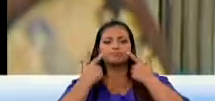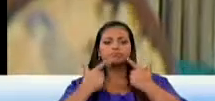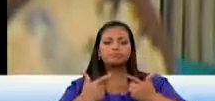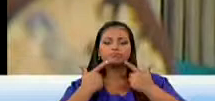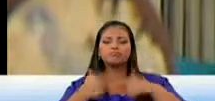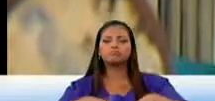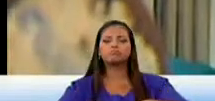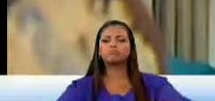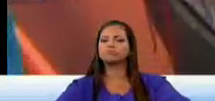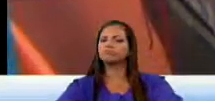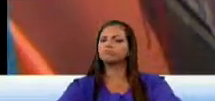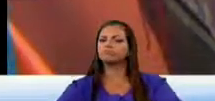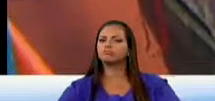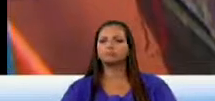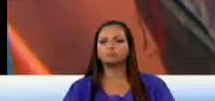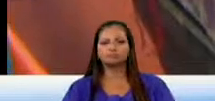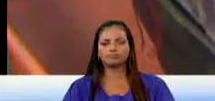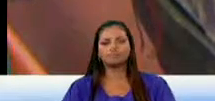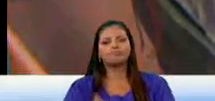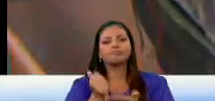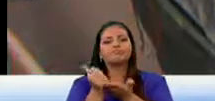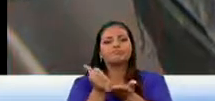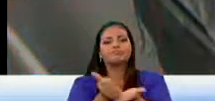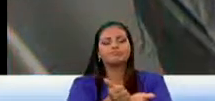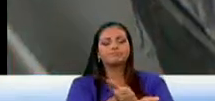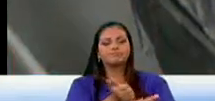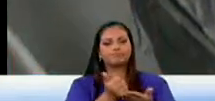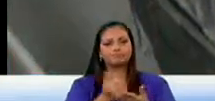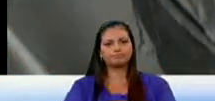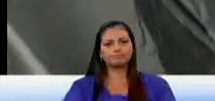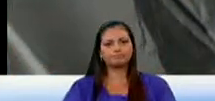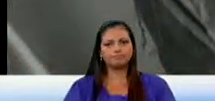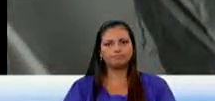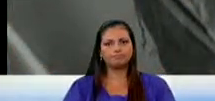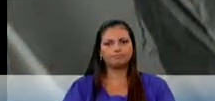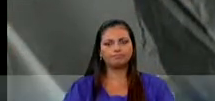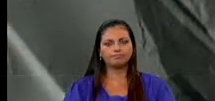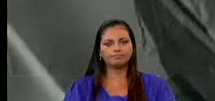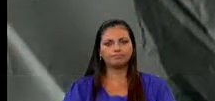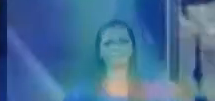quede estancada. Informó Jorge Escobar.